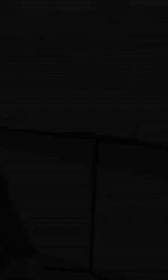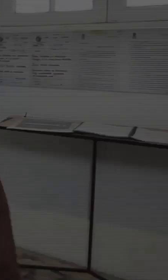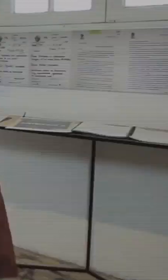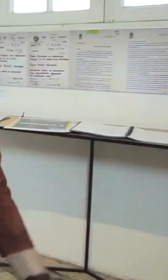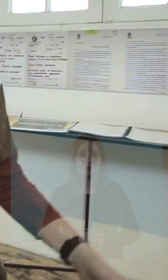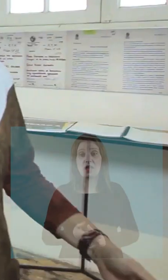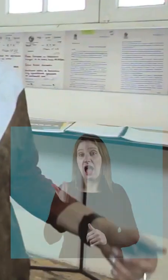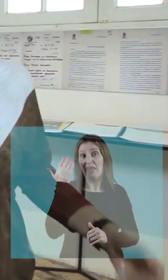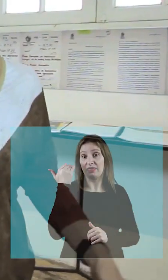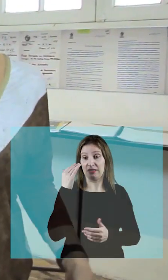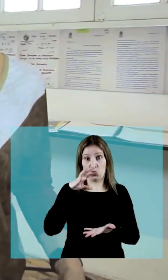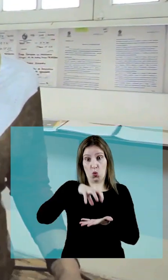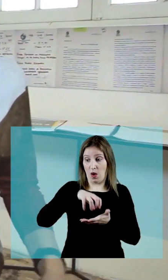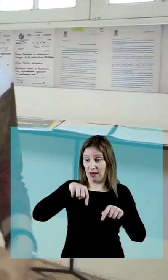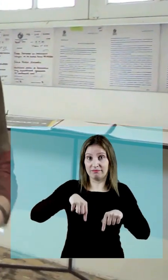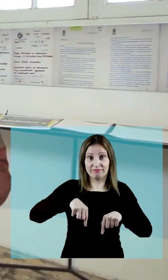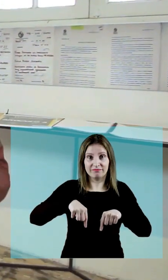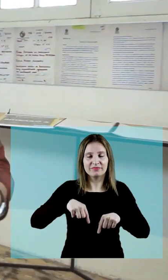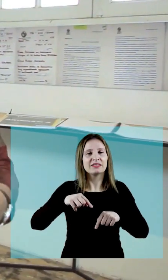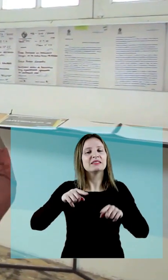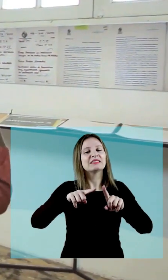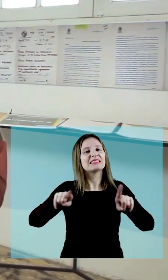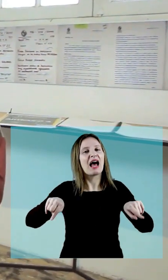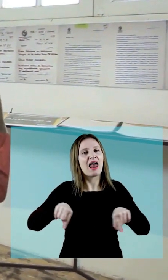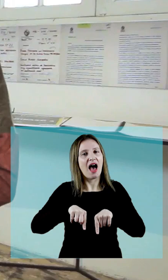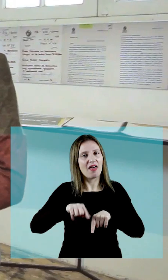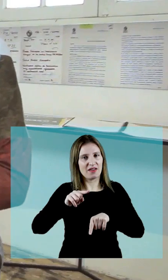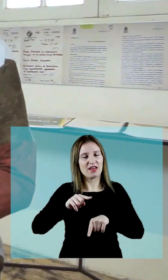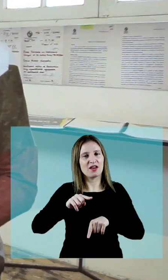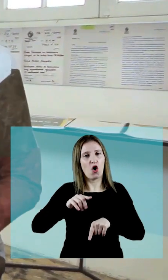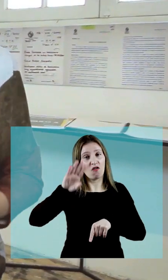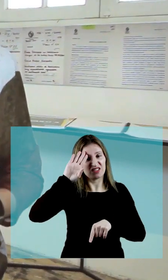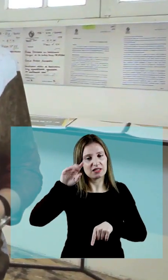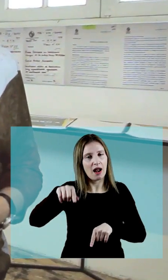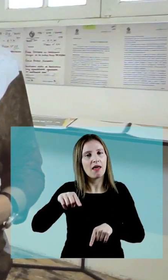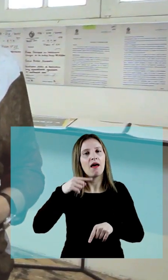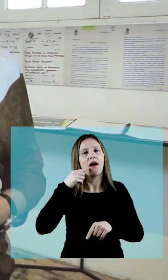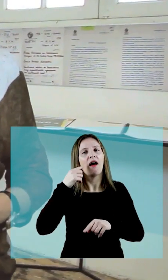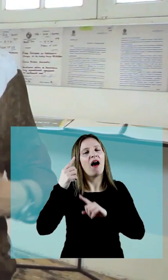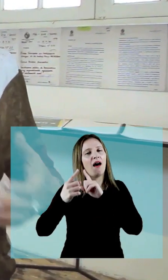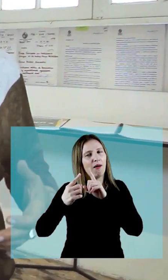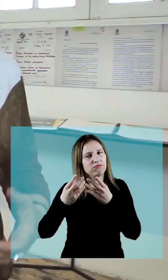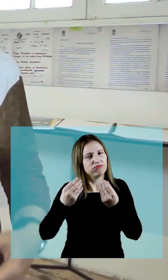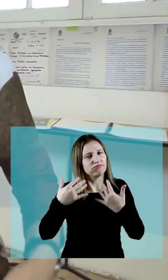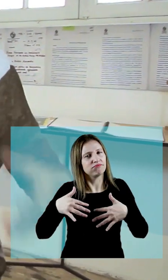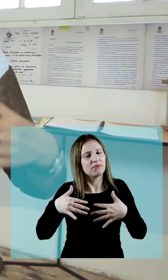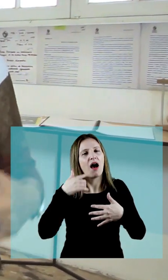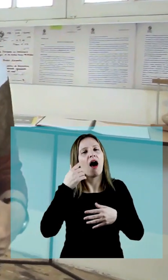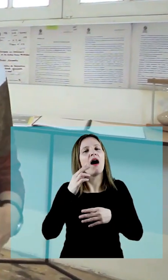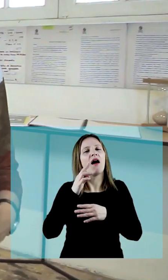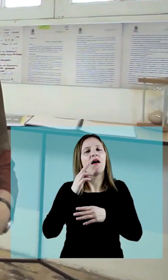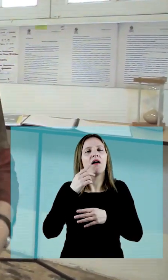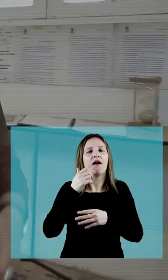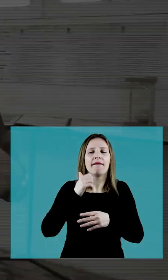Originalmente este lugar era la sala de oficiales y fue empleado en muchas ocasiones como espacio para llamar a